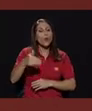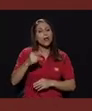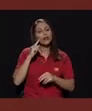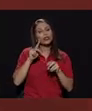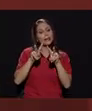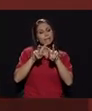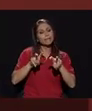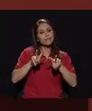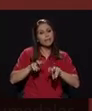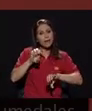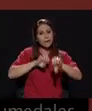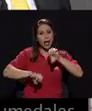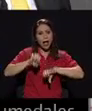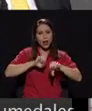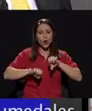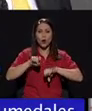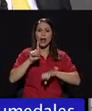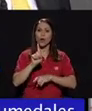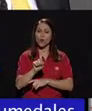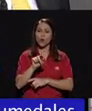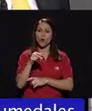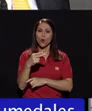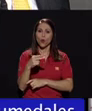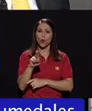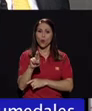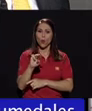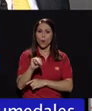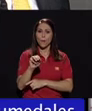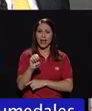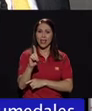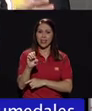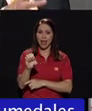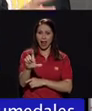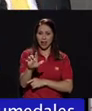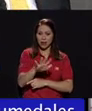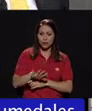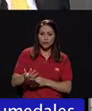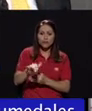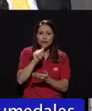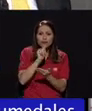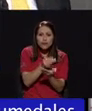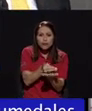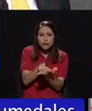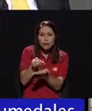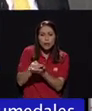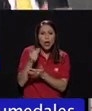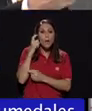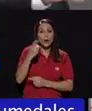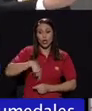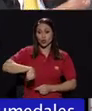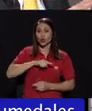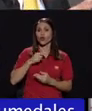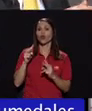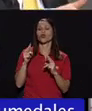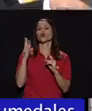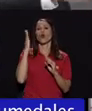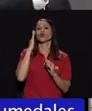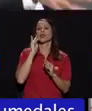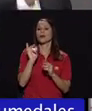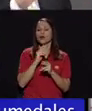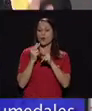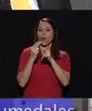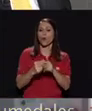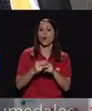hora de valorar un humedal, porque realmente en general nosotros los conocíamos los humedales como swampos.